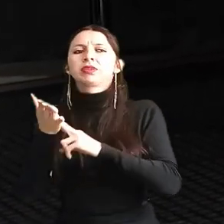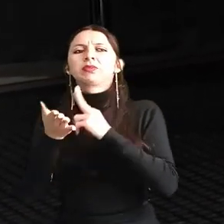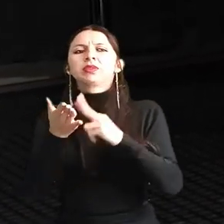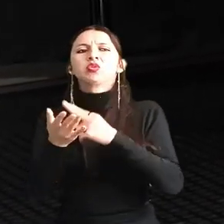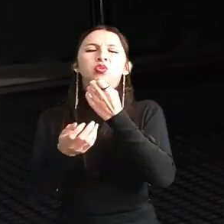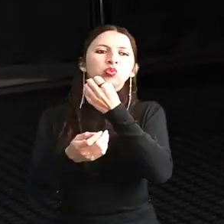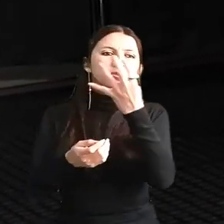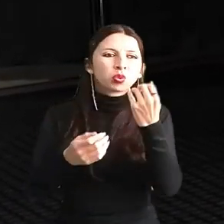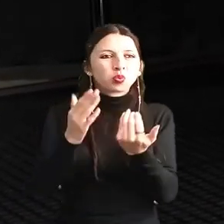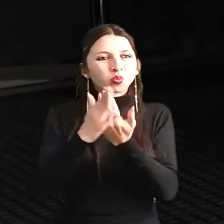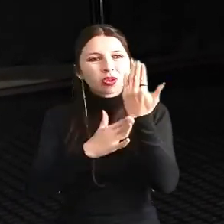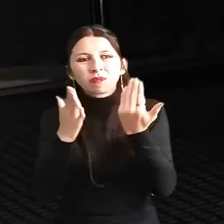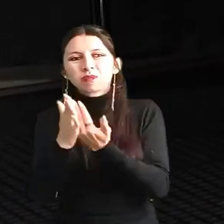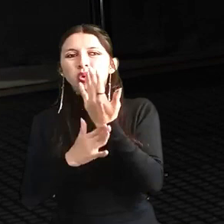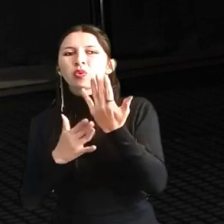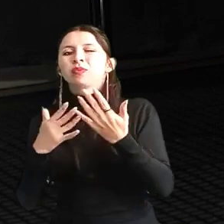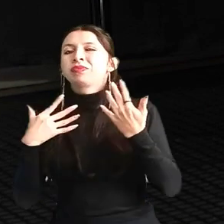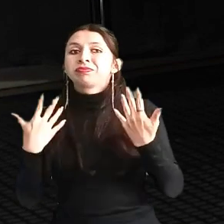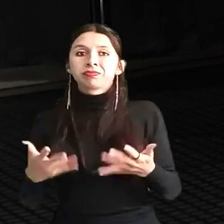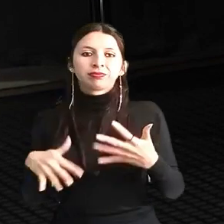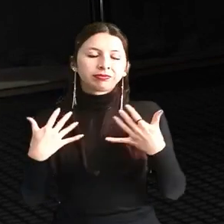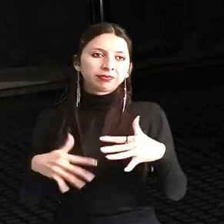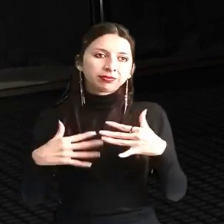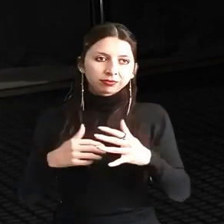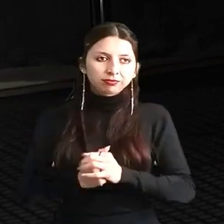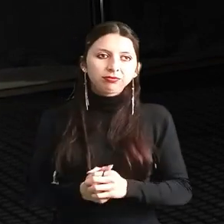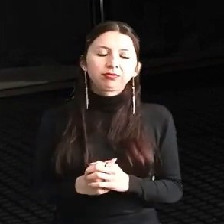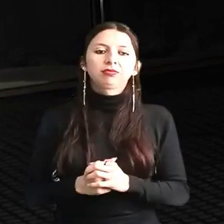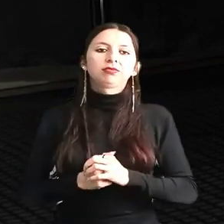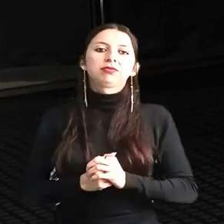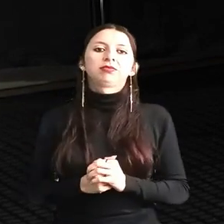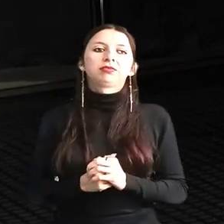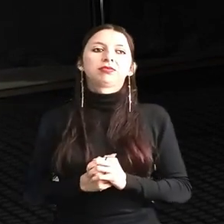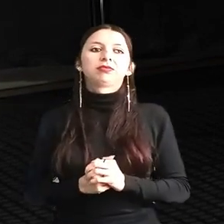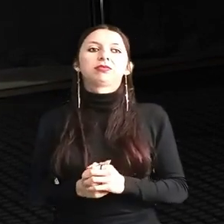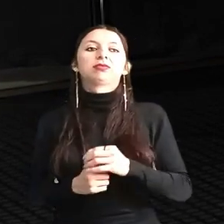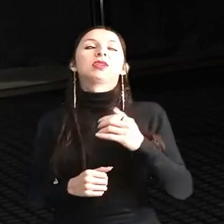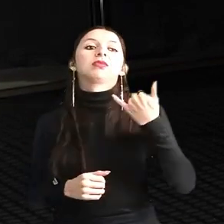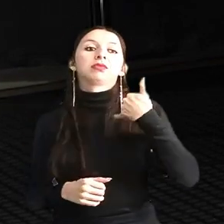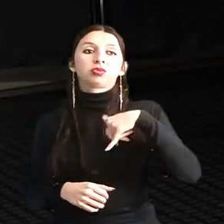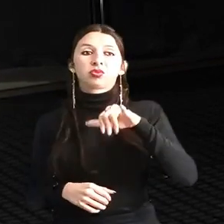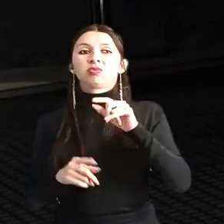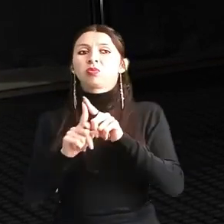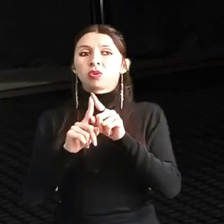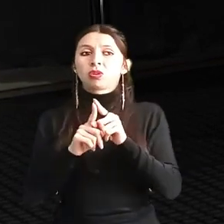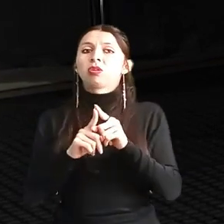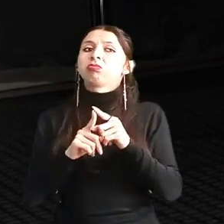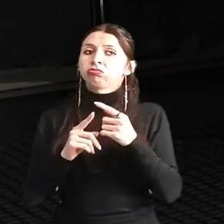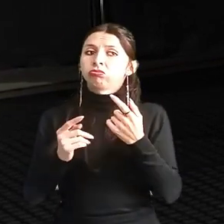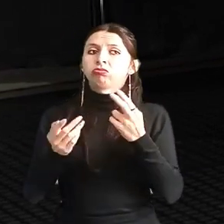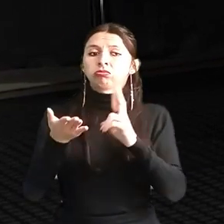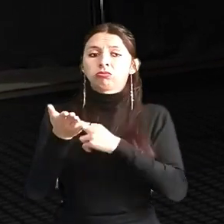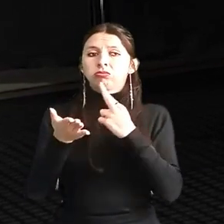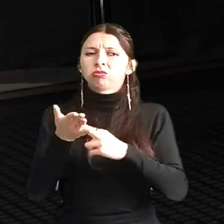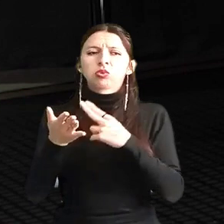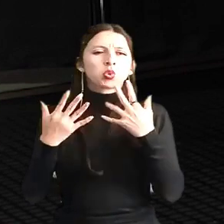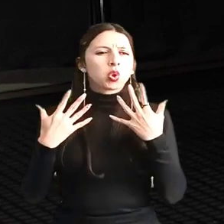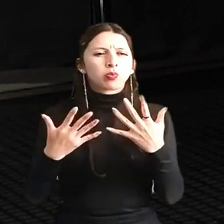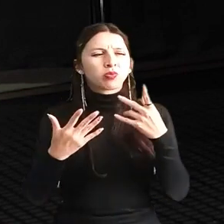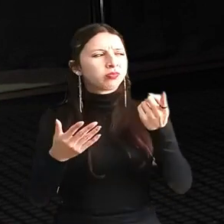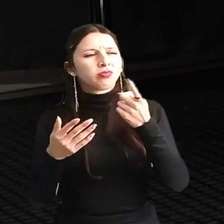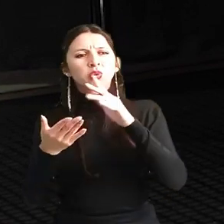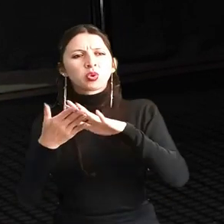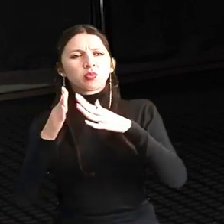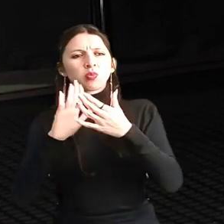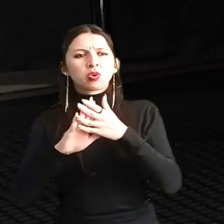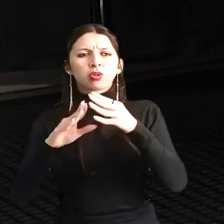y darle como se ha dicho esa activación que ha sido imparable definitivamente Y es que también ya al tener esta revista